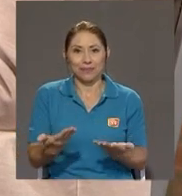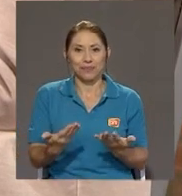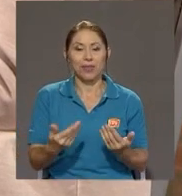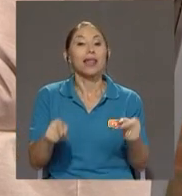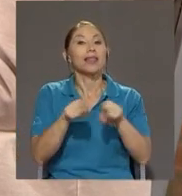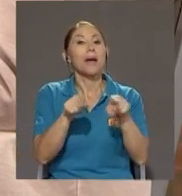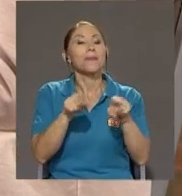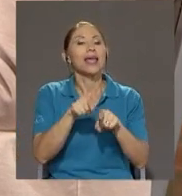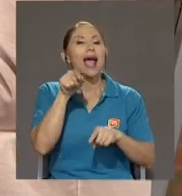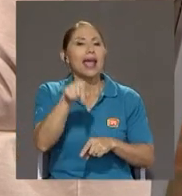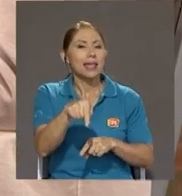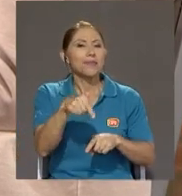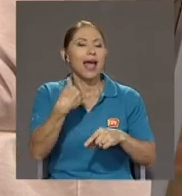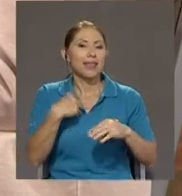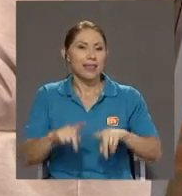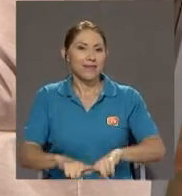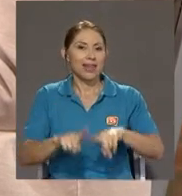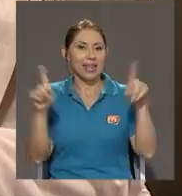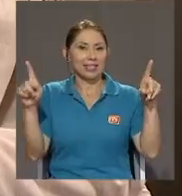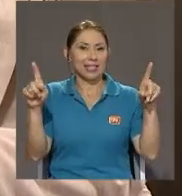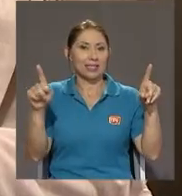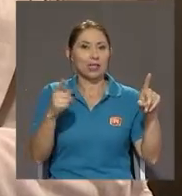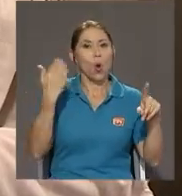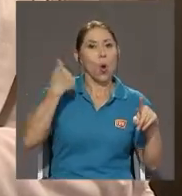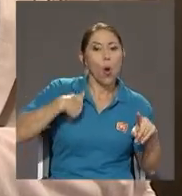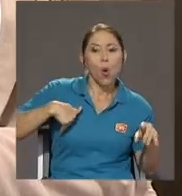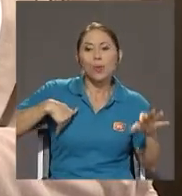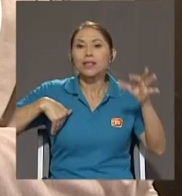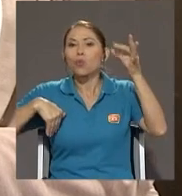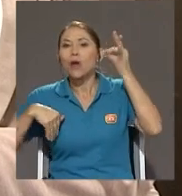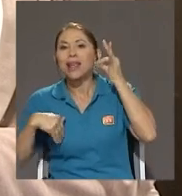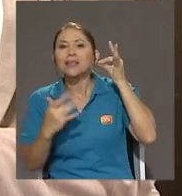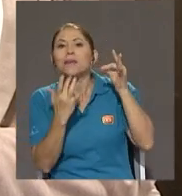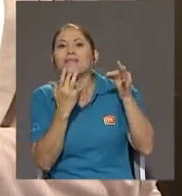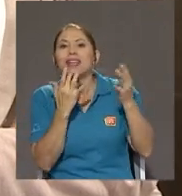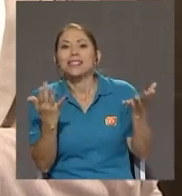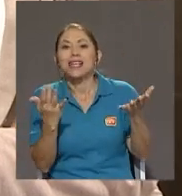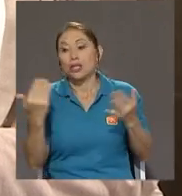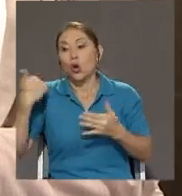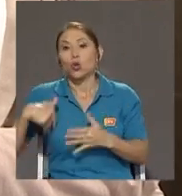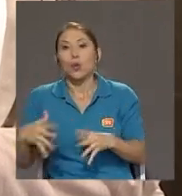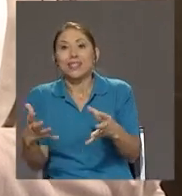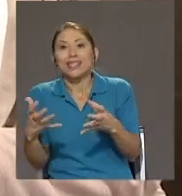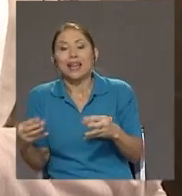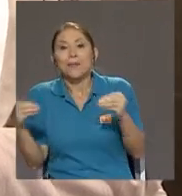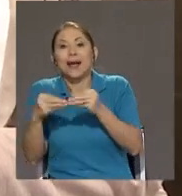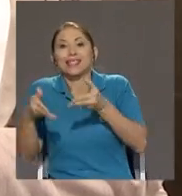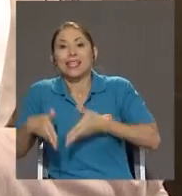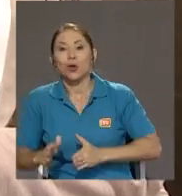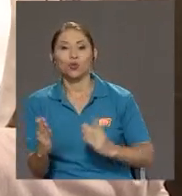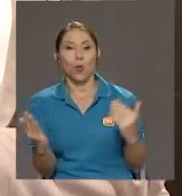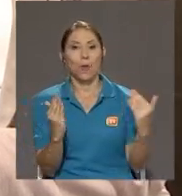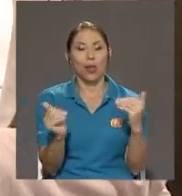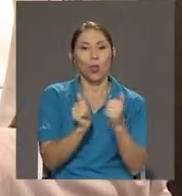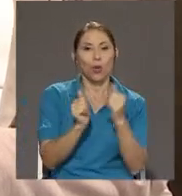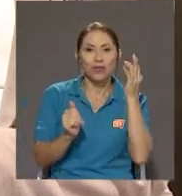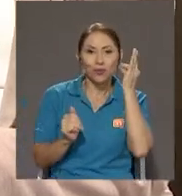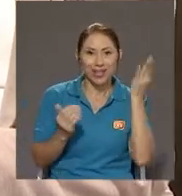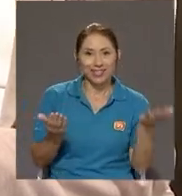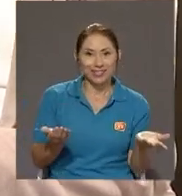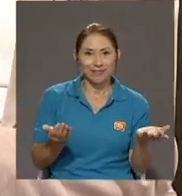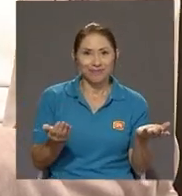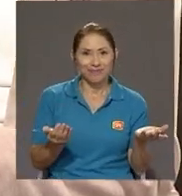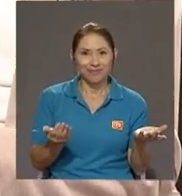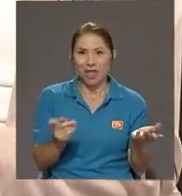las preferencias entre mujeres y hombres. Los hombres quisieran tener más hijos que las mujeres, lo cual no es de extrañar porque